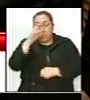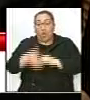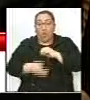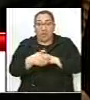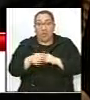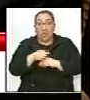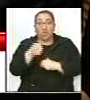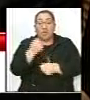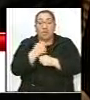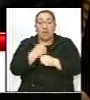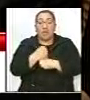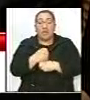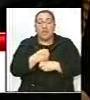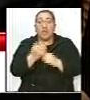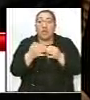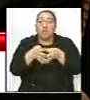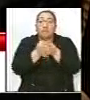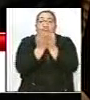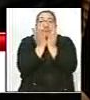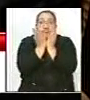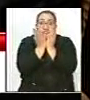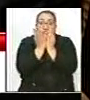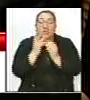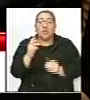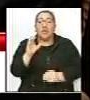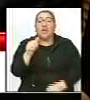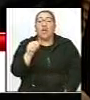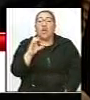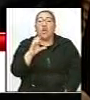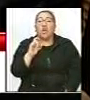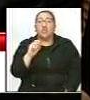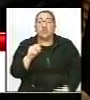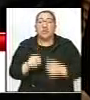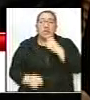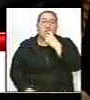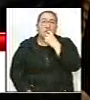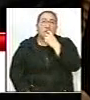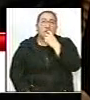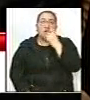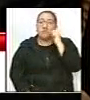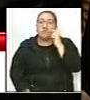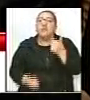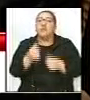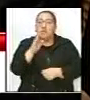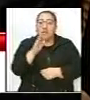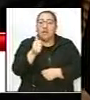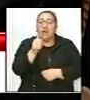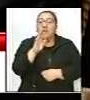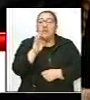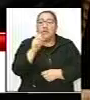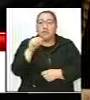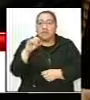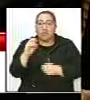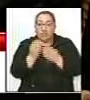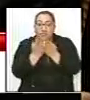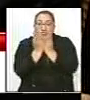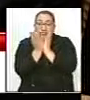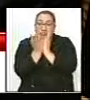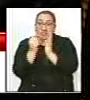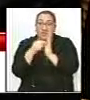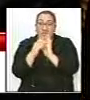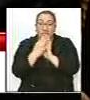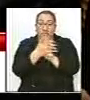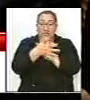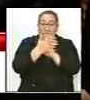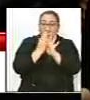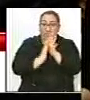Pero ahí tenemos un gran inconveniente, que este mes de octubre o fines de este año nos visitan nuevamente los que evalúan,